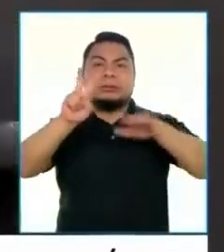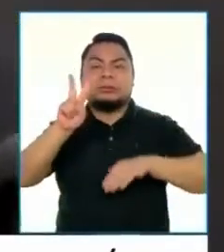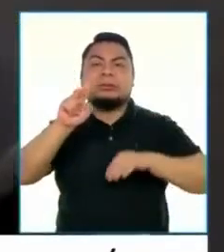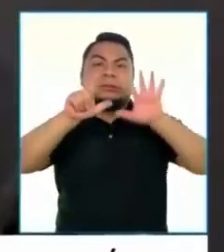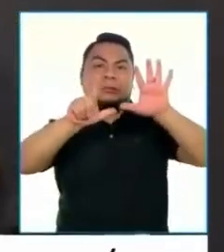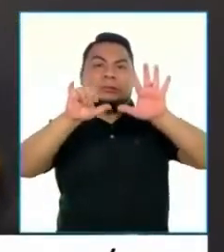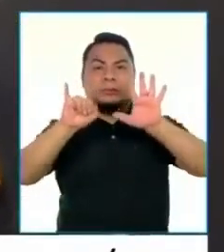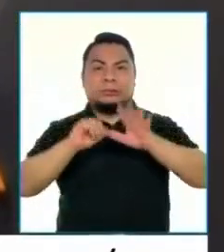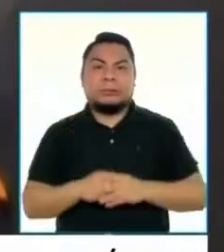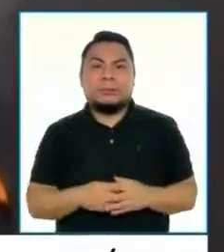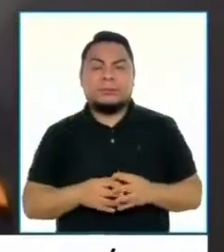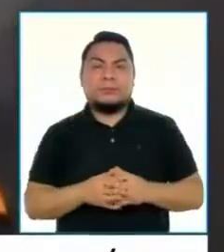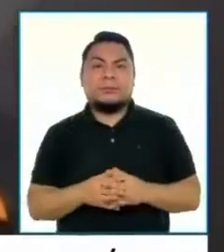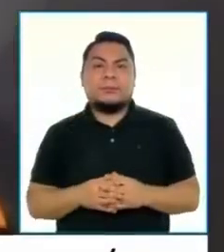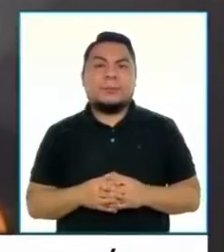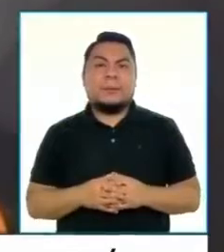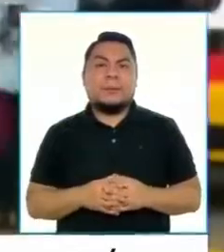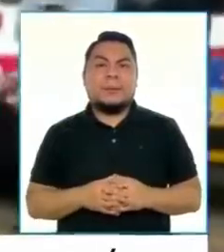A37276.